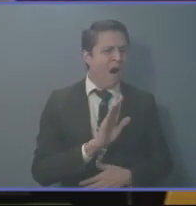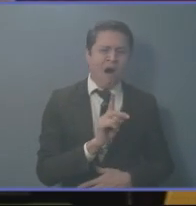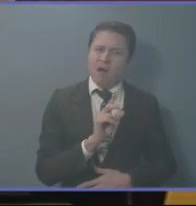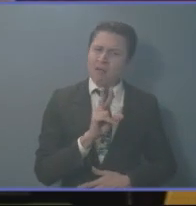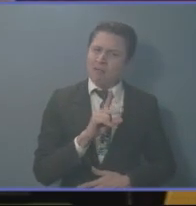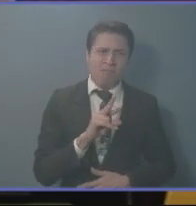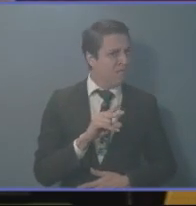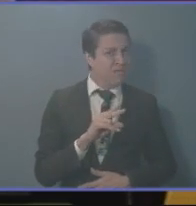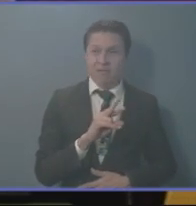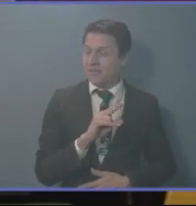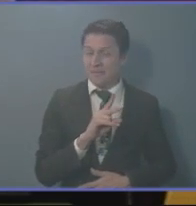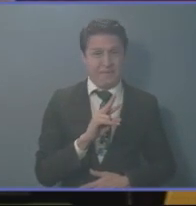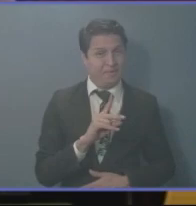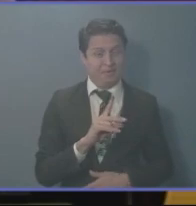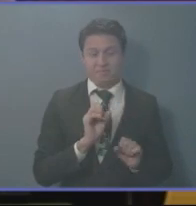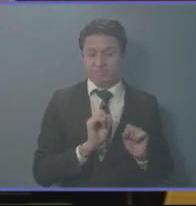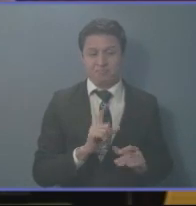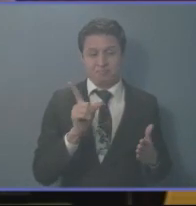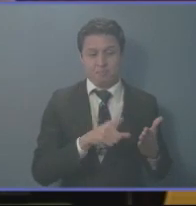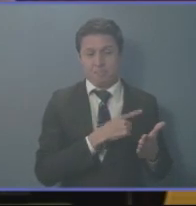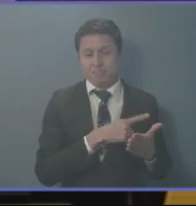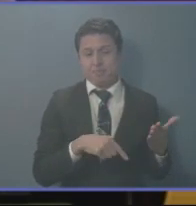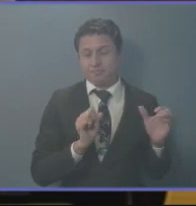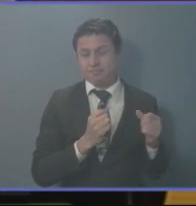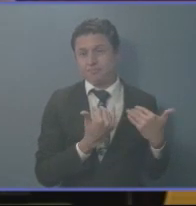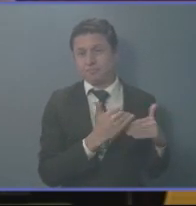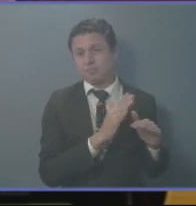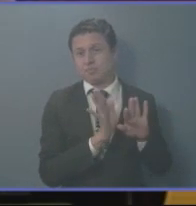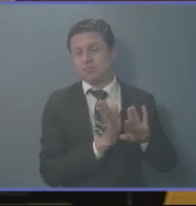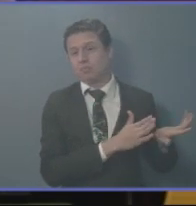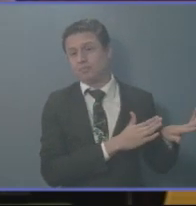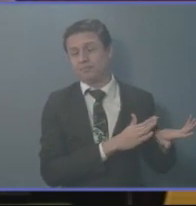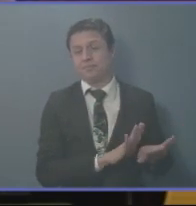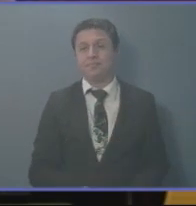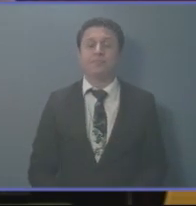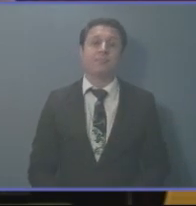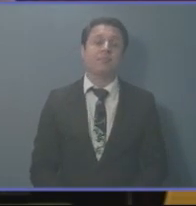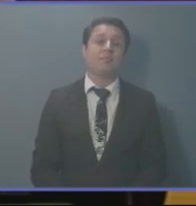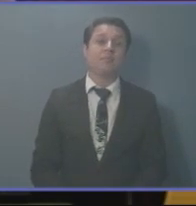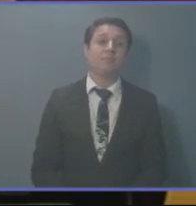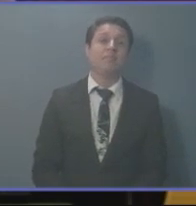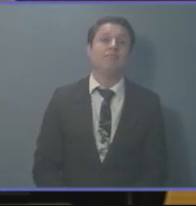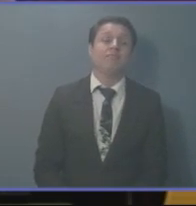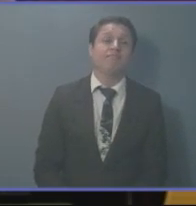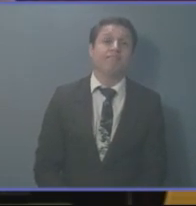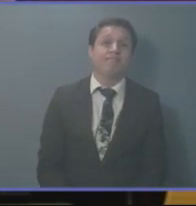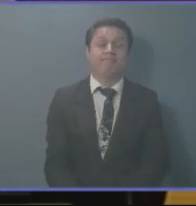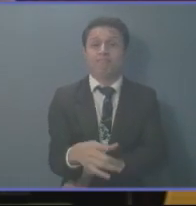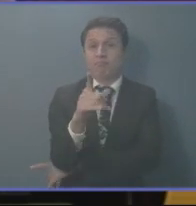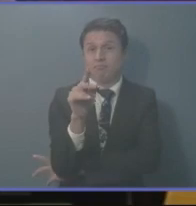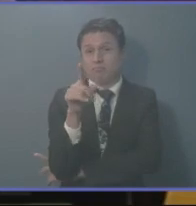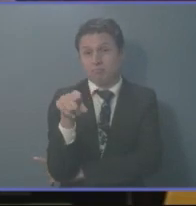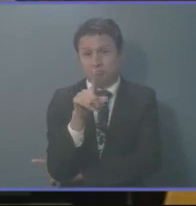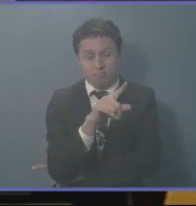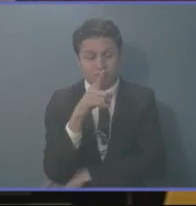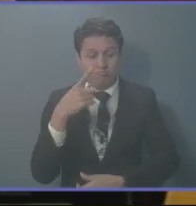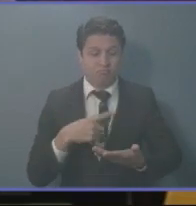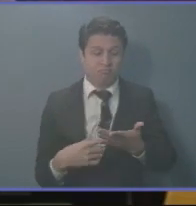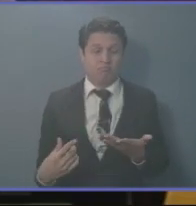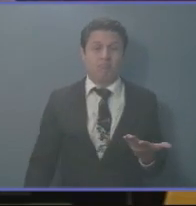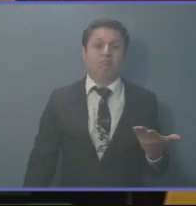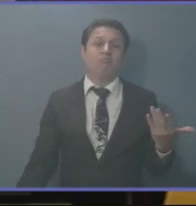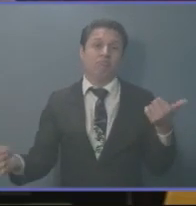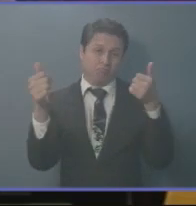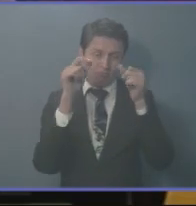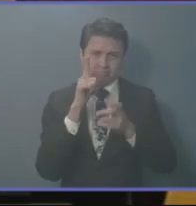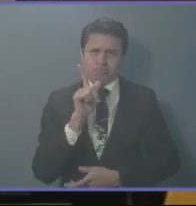ese listado privilegiado, VIP, en el que sí se les permite trabajar, y que esa es la negociación que han hecho. Y